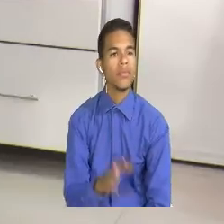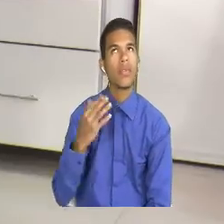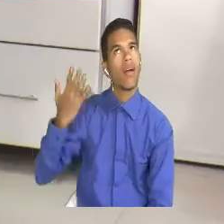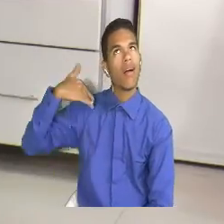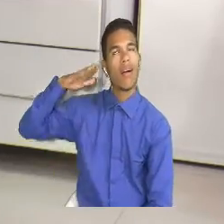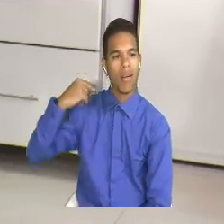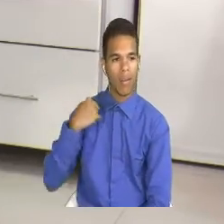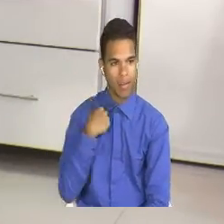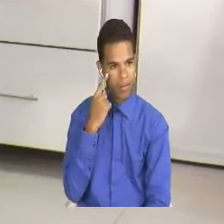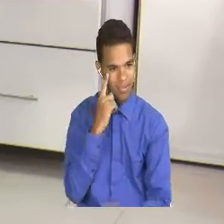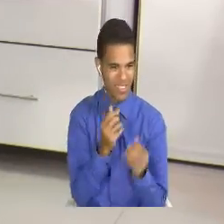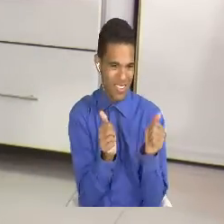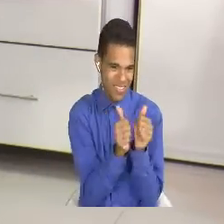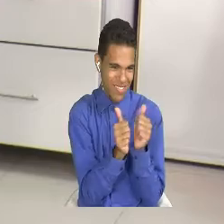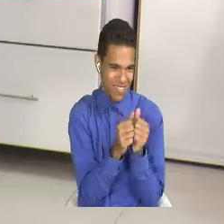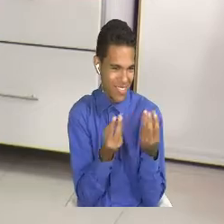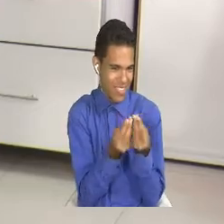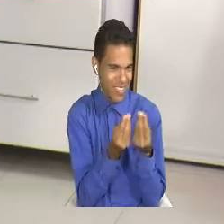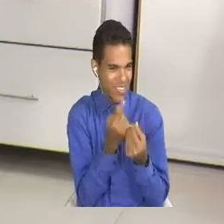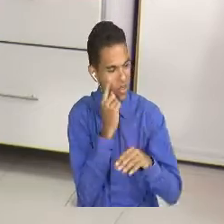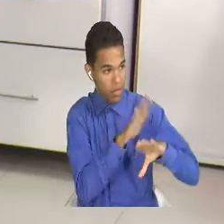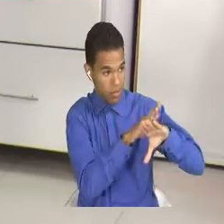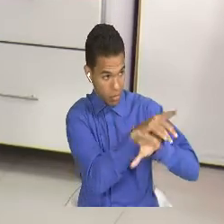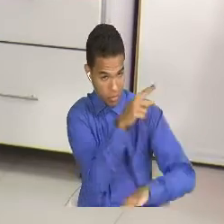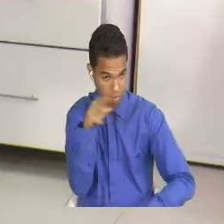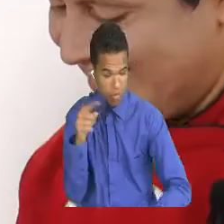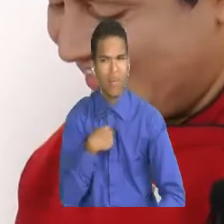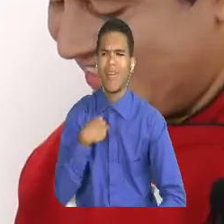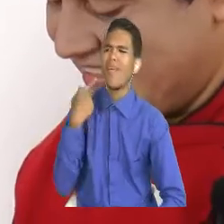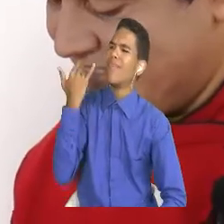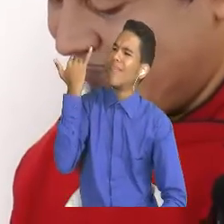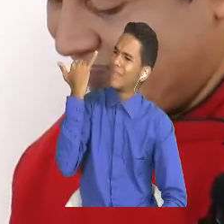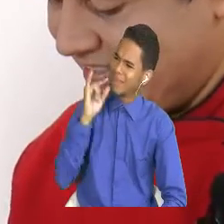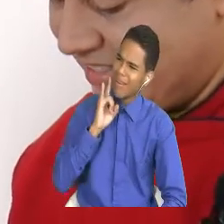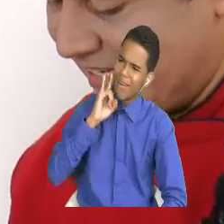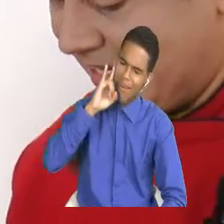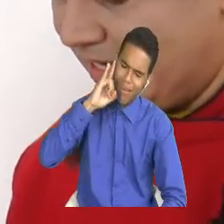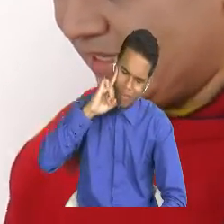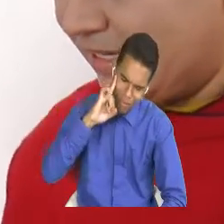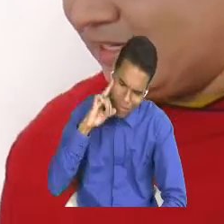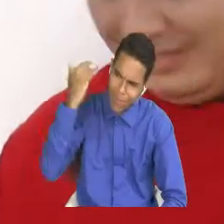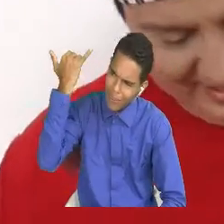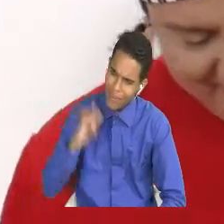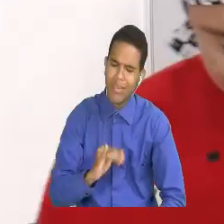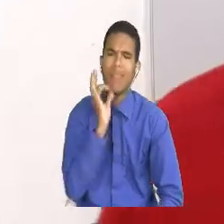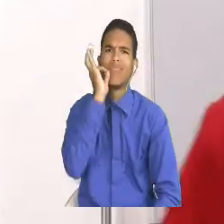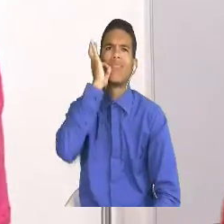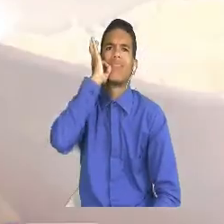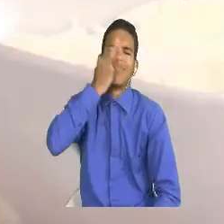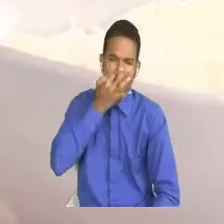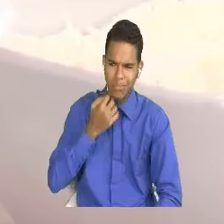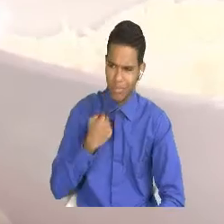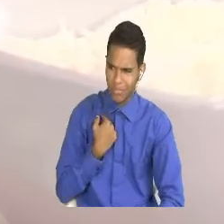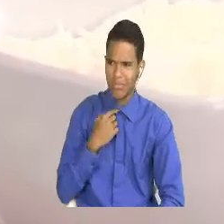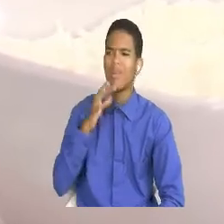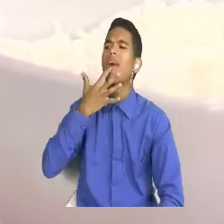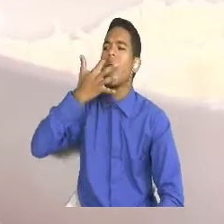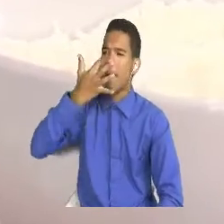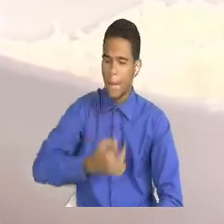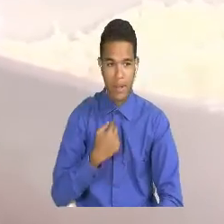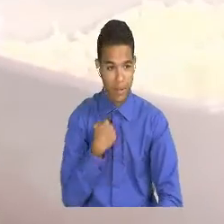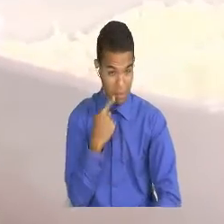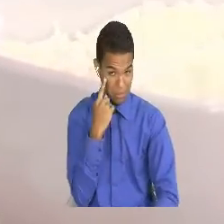mire, vayan a este negocio y no sé qué. ¡Ay, ya yo fui! ¡Roshi! ¡Rico, delicioso! Así que, bien sí, por ella y bien por todos los televidentes que ya han logrado